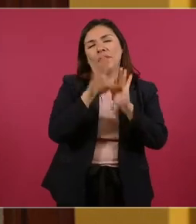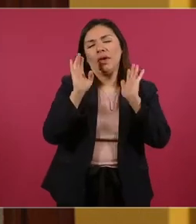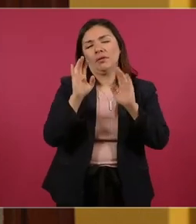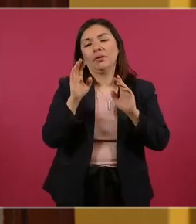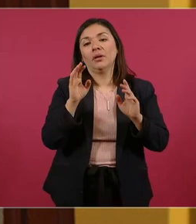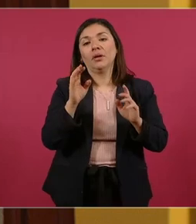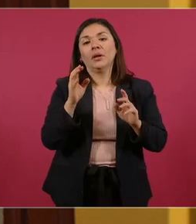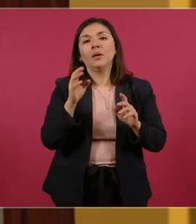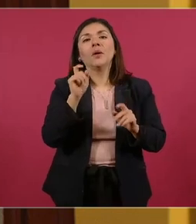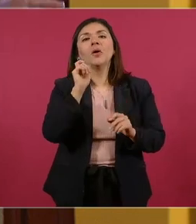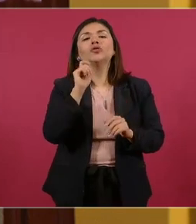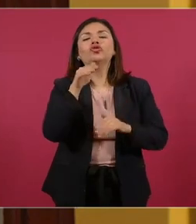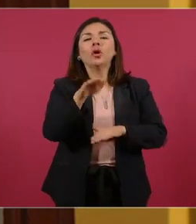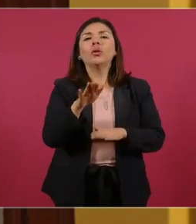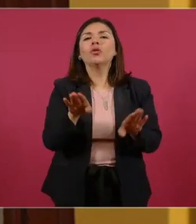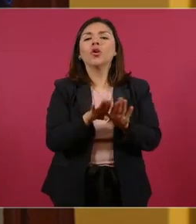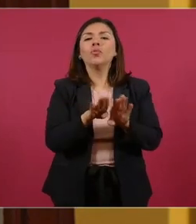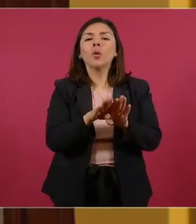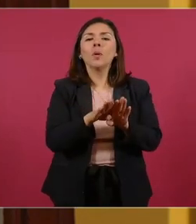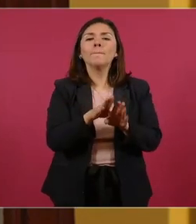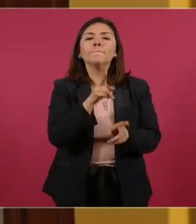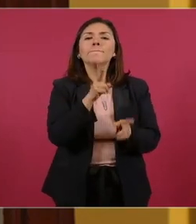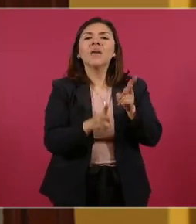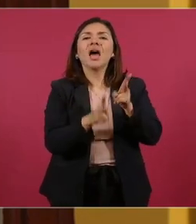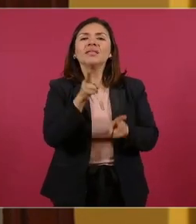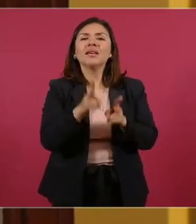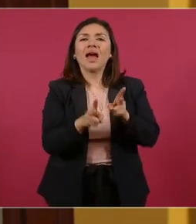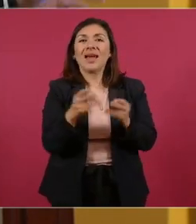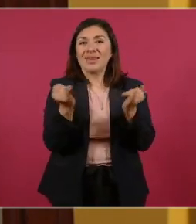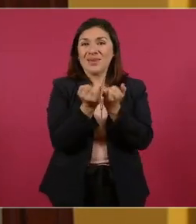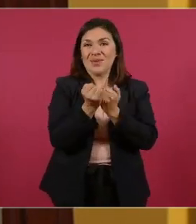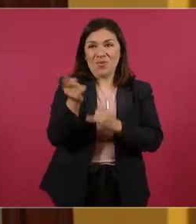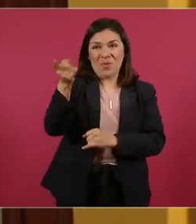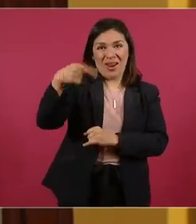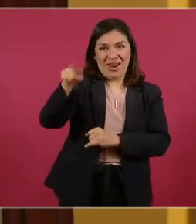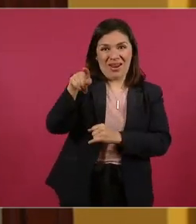como lo sostuvieron ellos